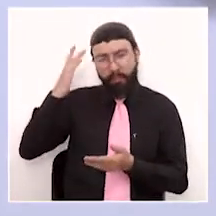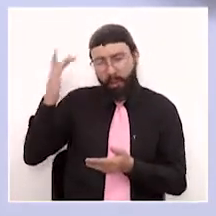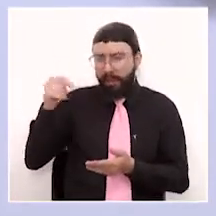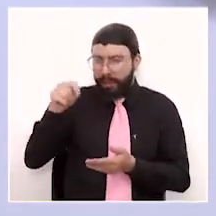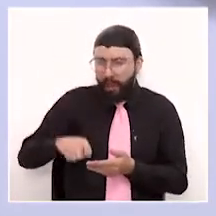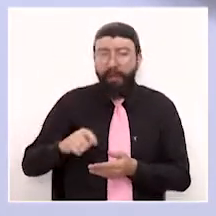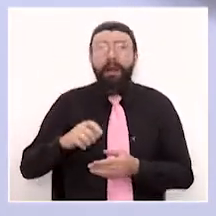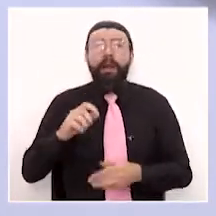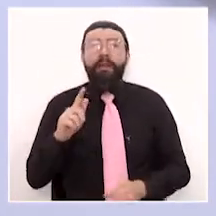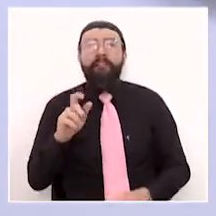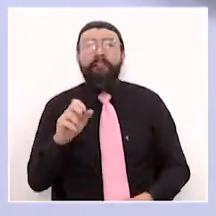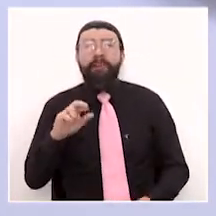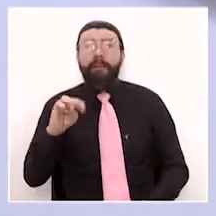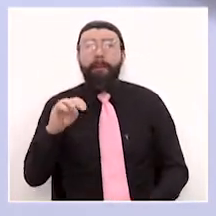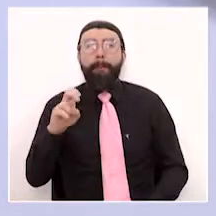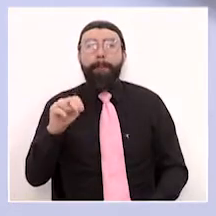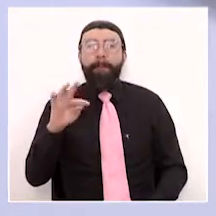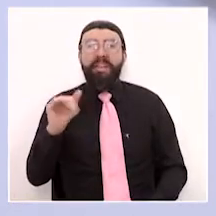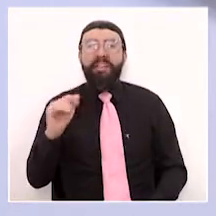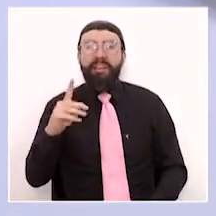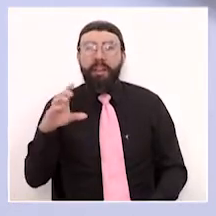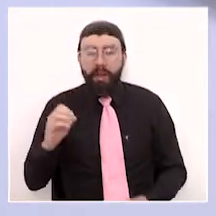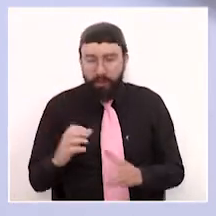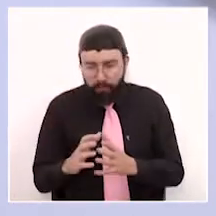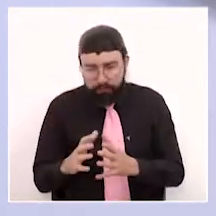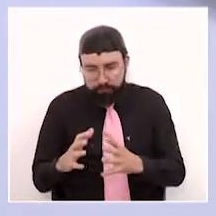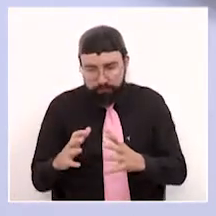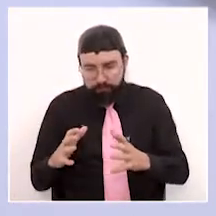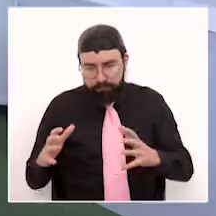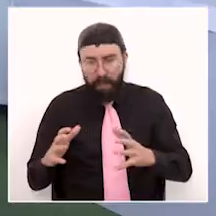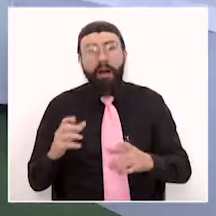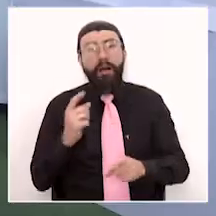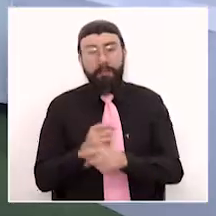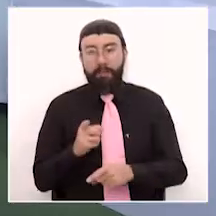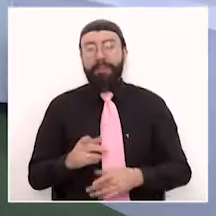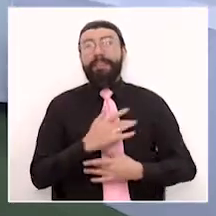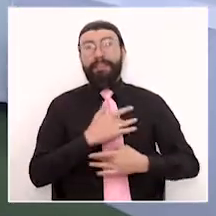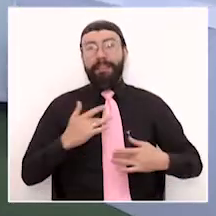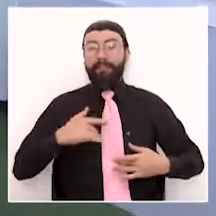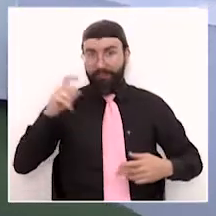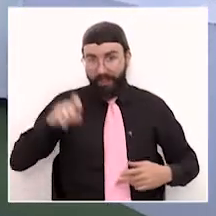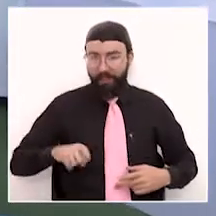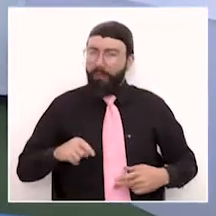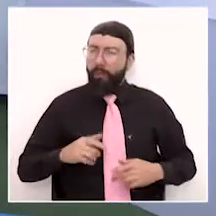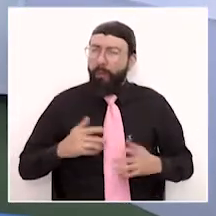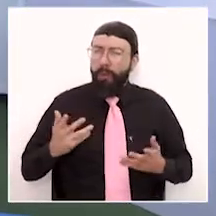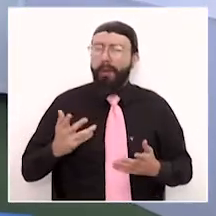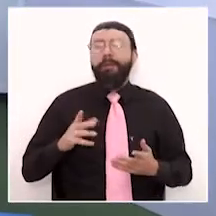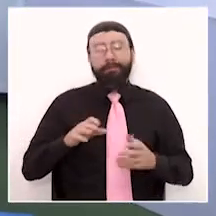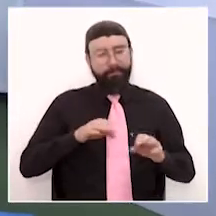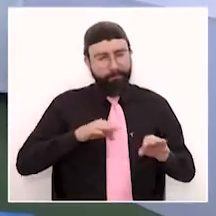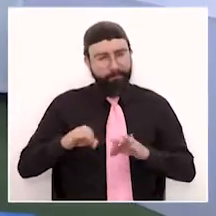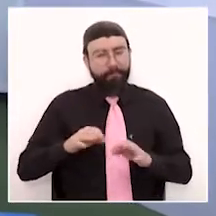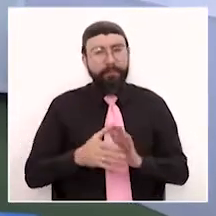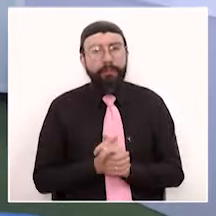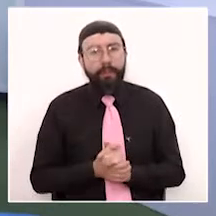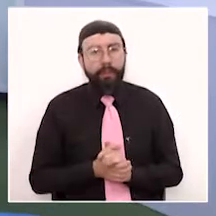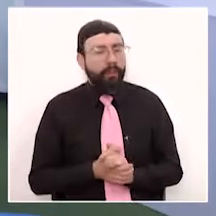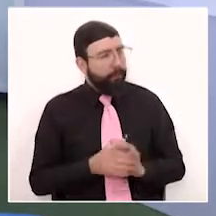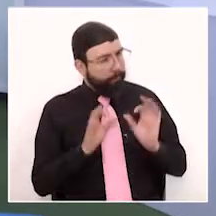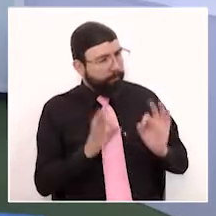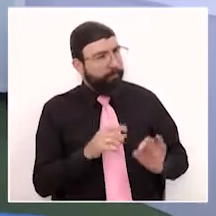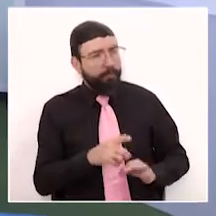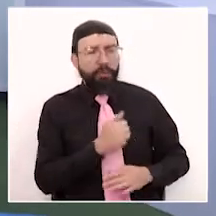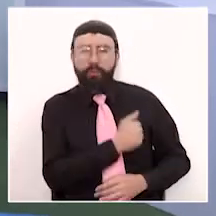fermentado para que sea un pan que realmente sea saludable. Bueno, fantástico, Manu. Cuéntanos un poco